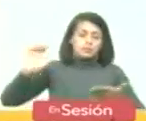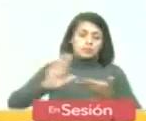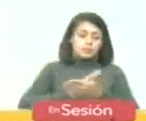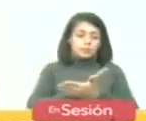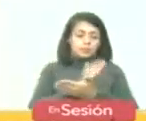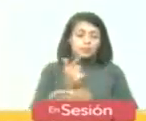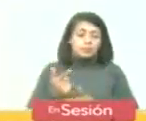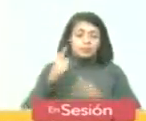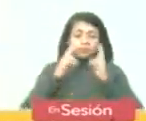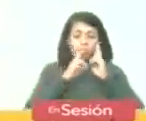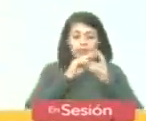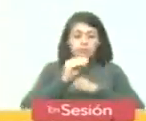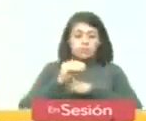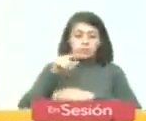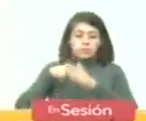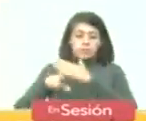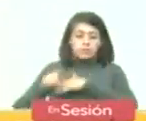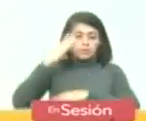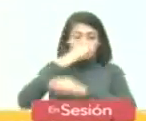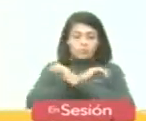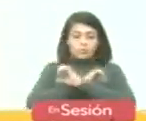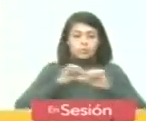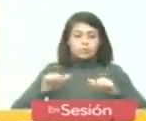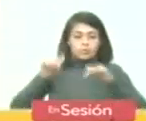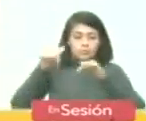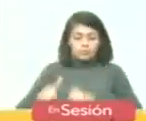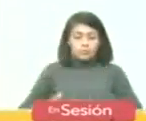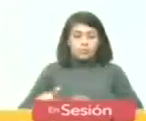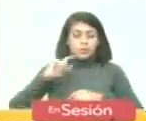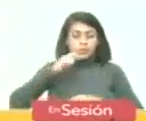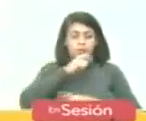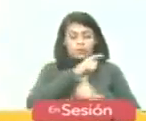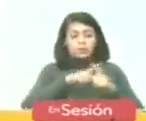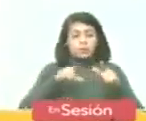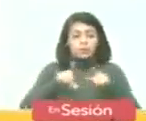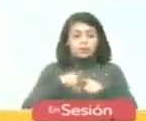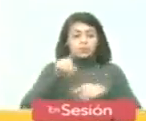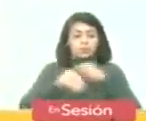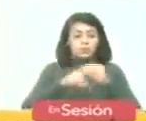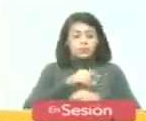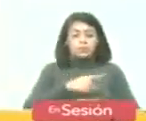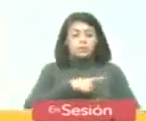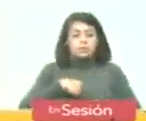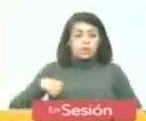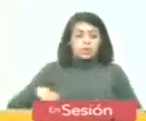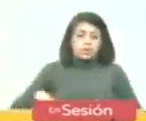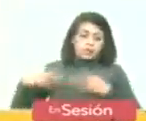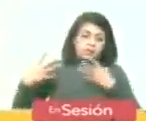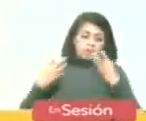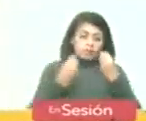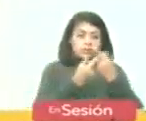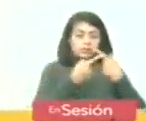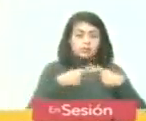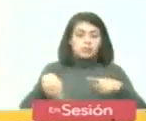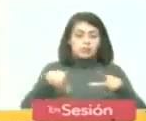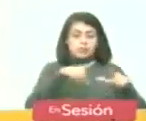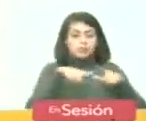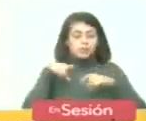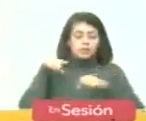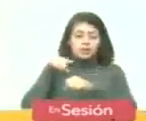si se les ocurre meterse militarmente ahora en Taiwán, que China ha movilizado varias divisiones de